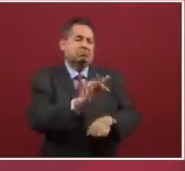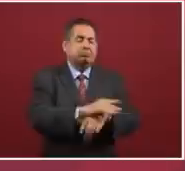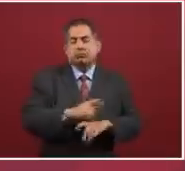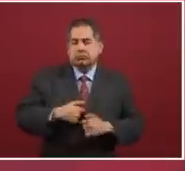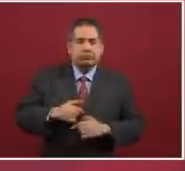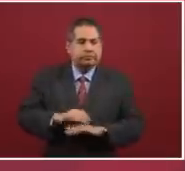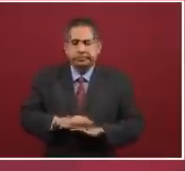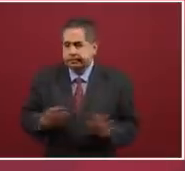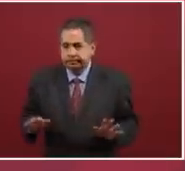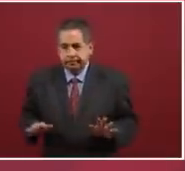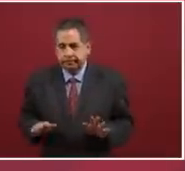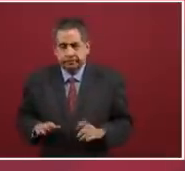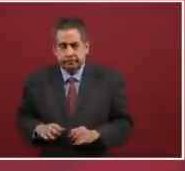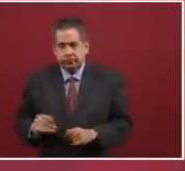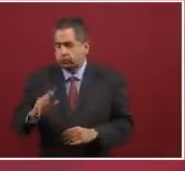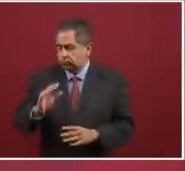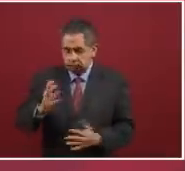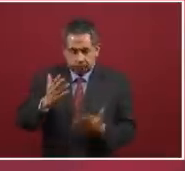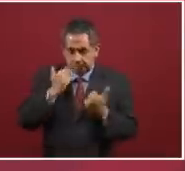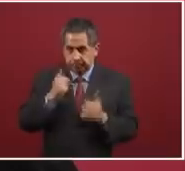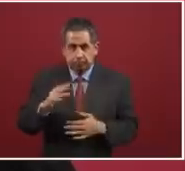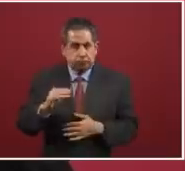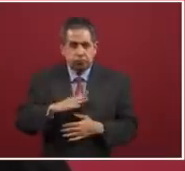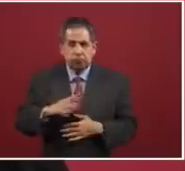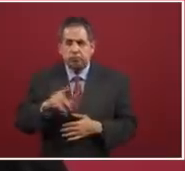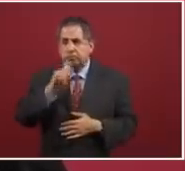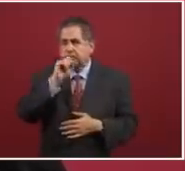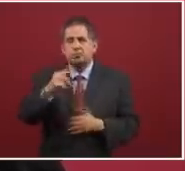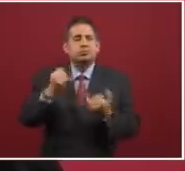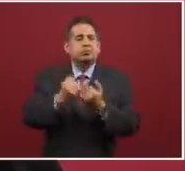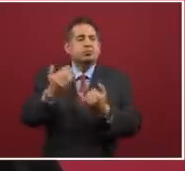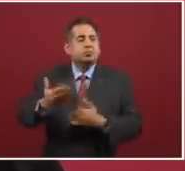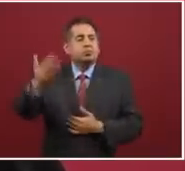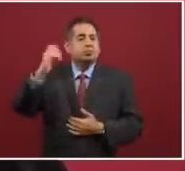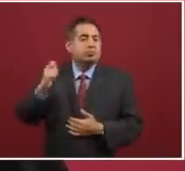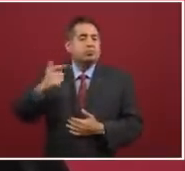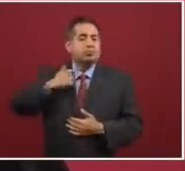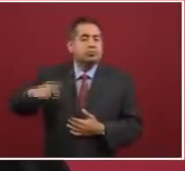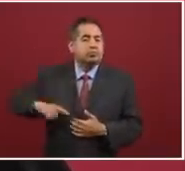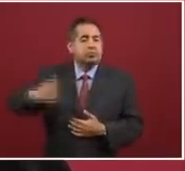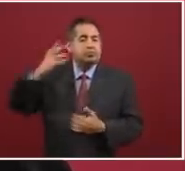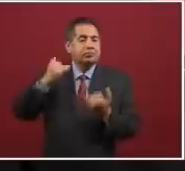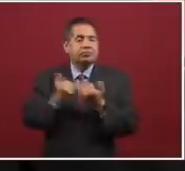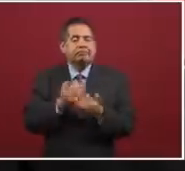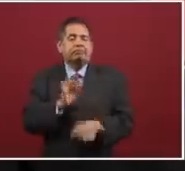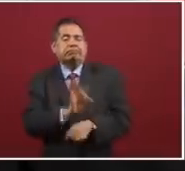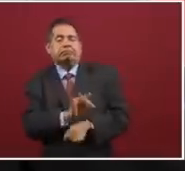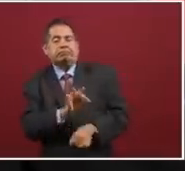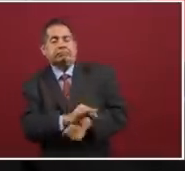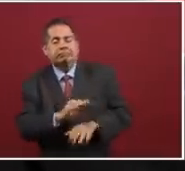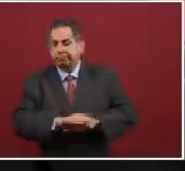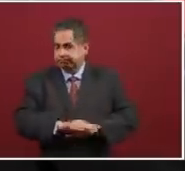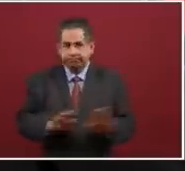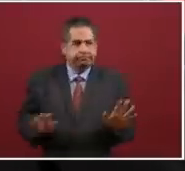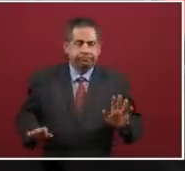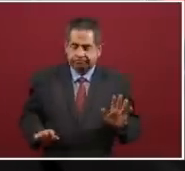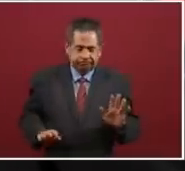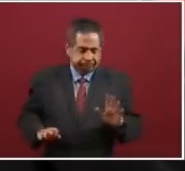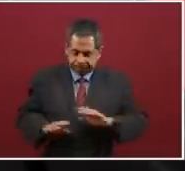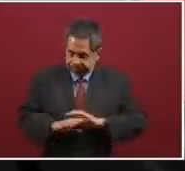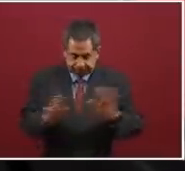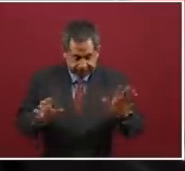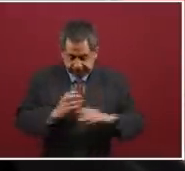el que existe la misma impunidad de siempre. No, son